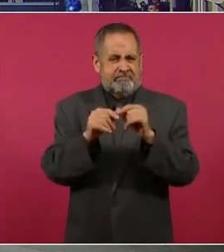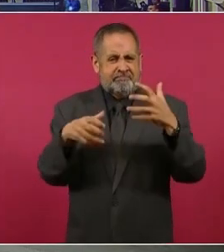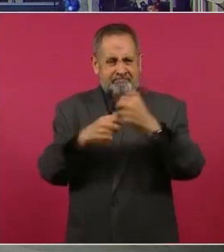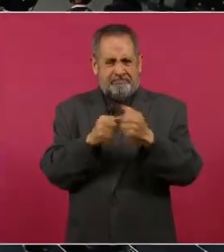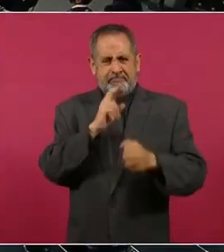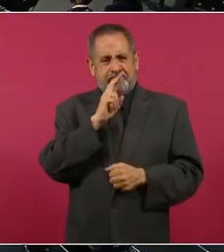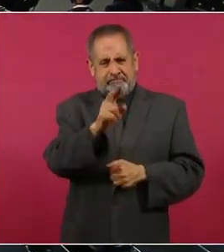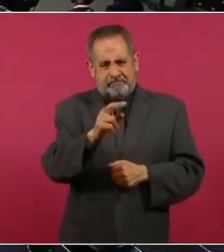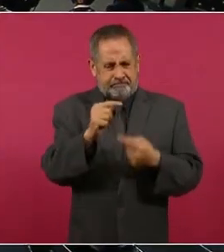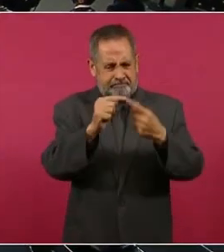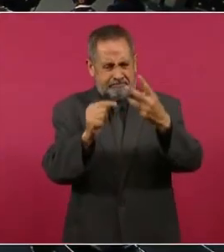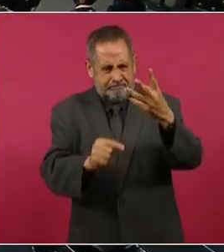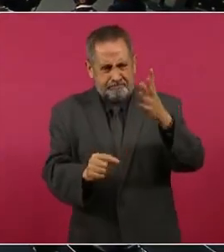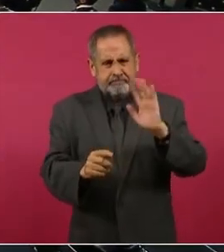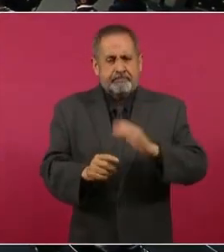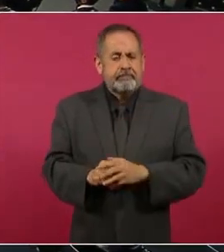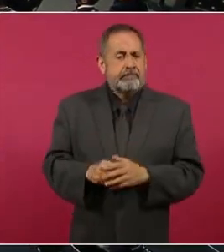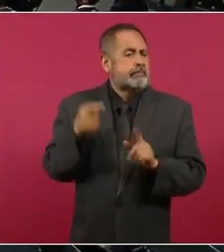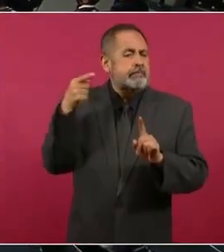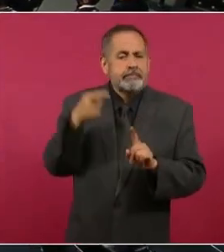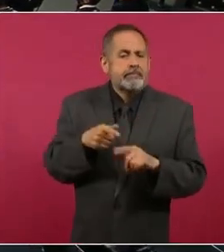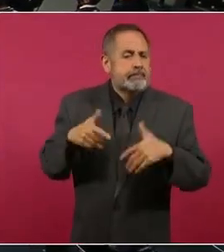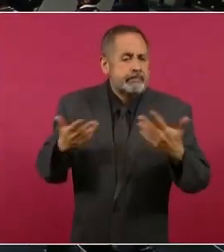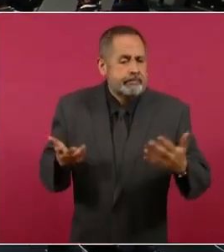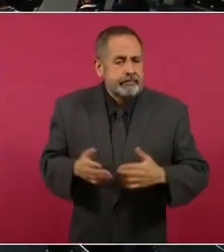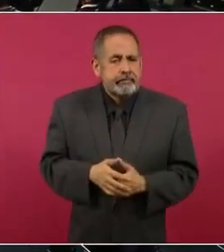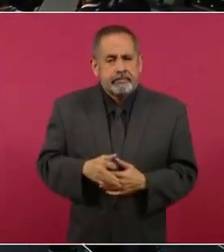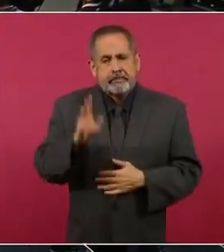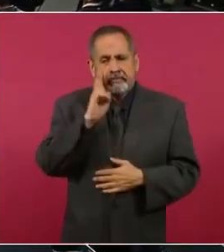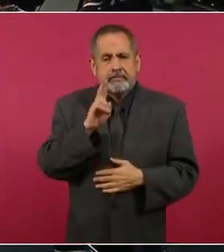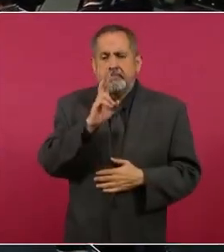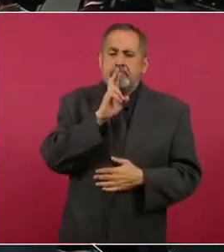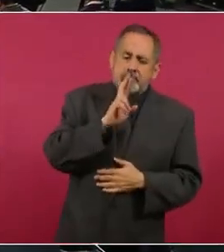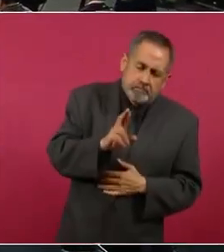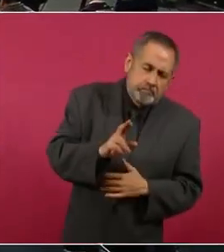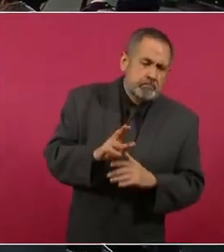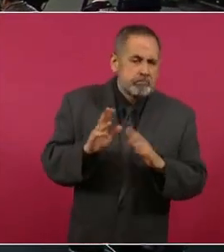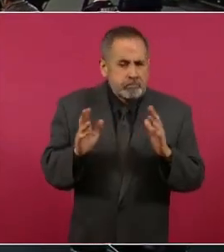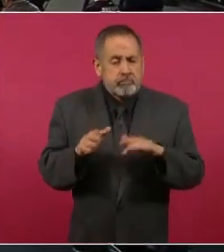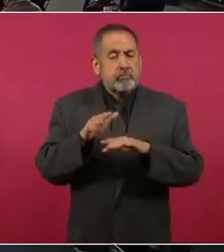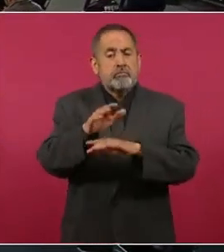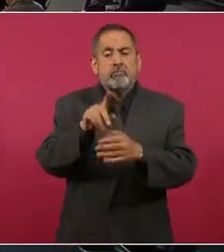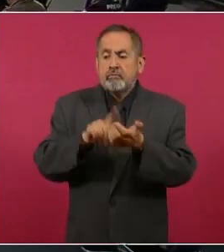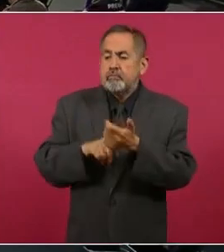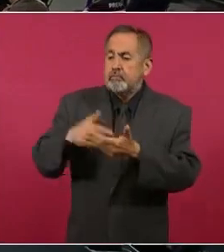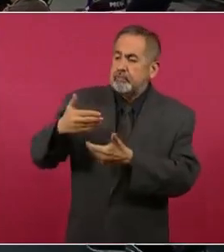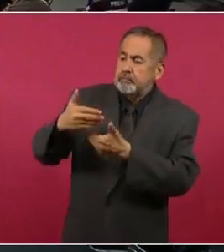rapidísimo, puntualmente, a qué me refiero y si hay respuesta en ello sobre el